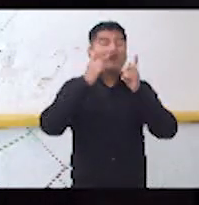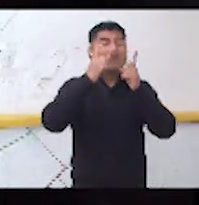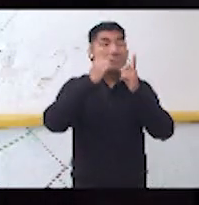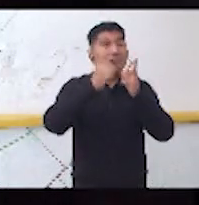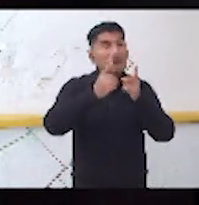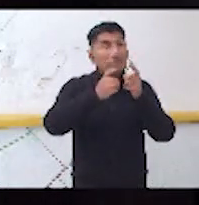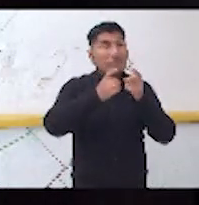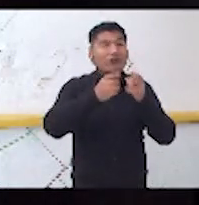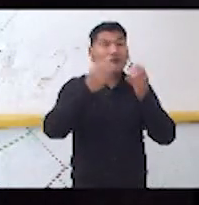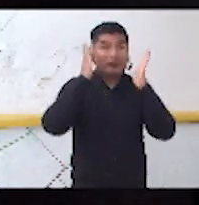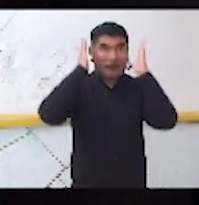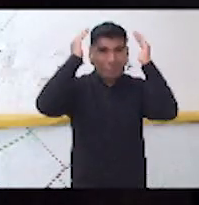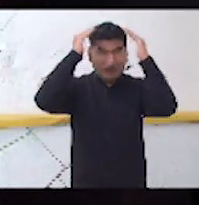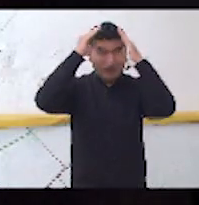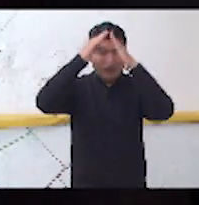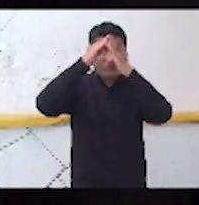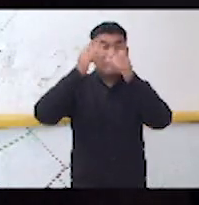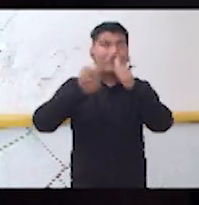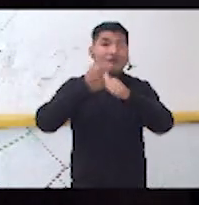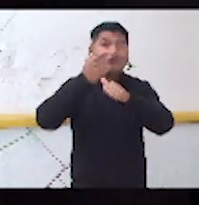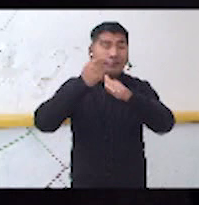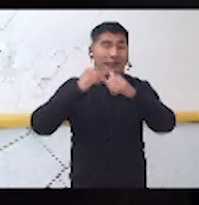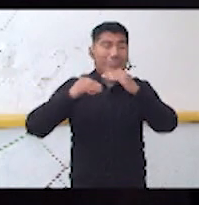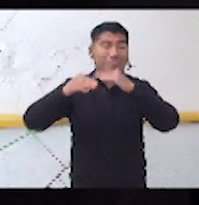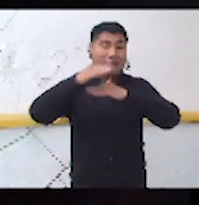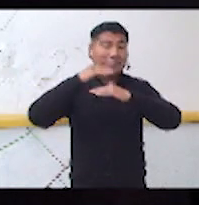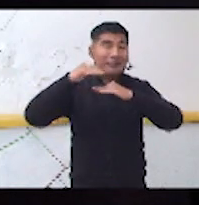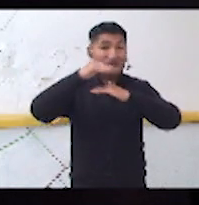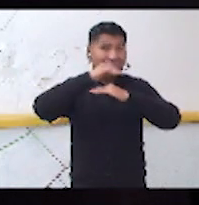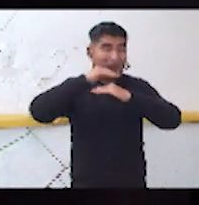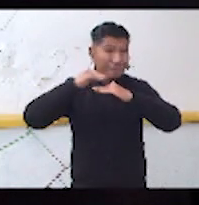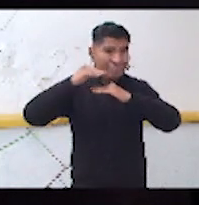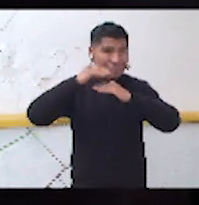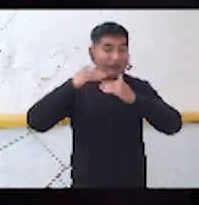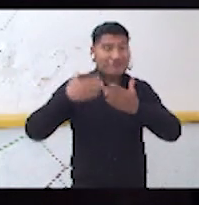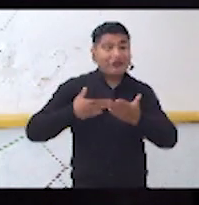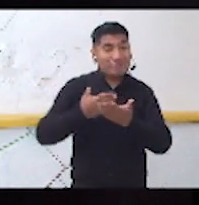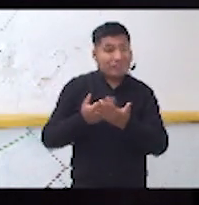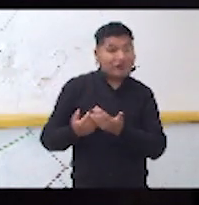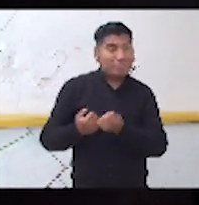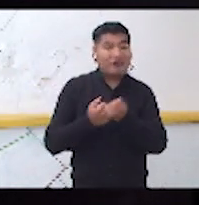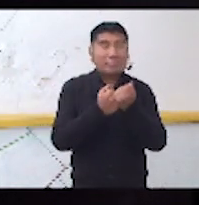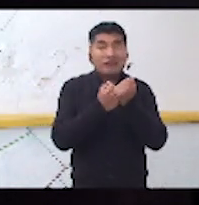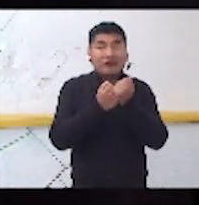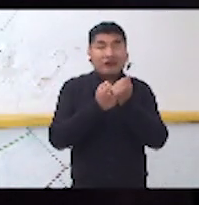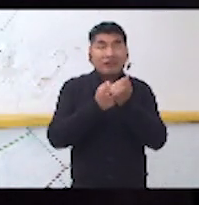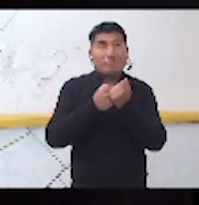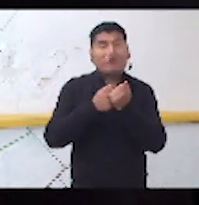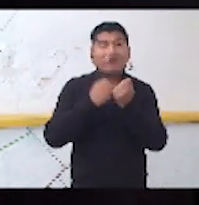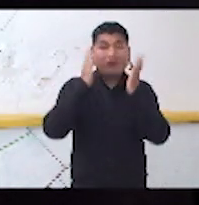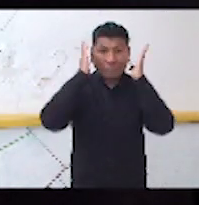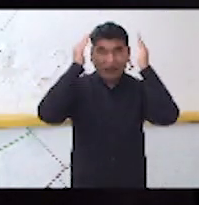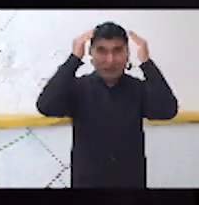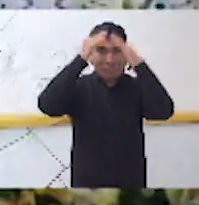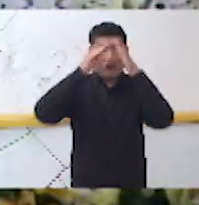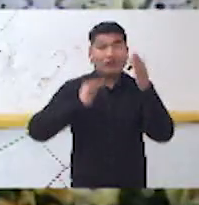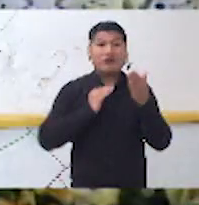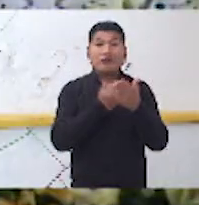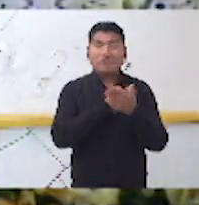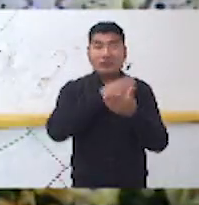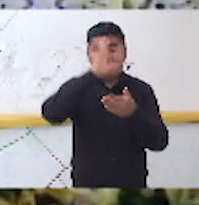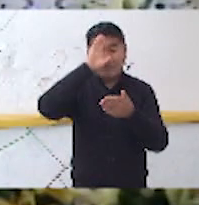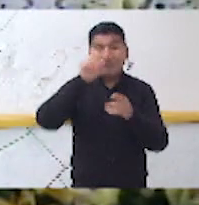del orden sacerdotal en su primer nivel, están constituidos como colaboradores del obispo y de nuestros